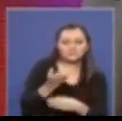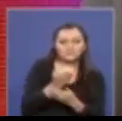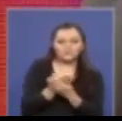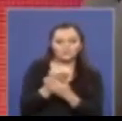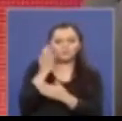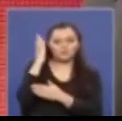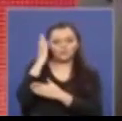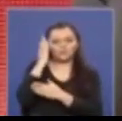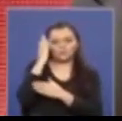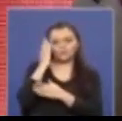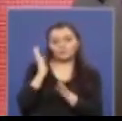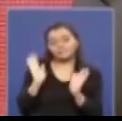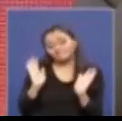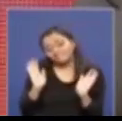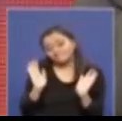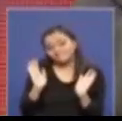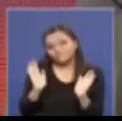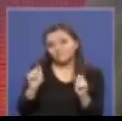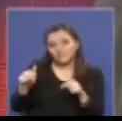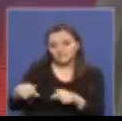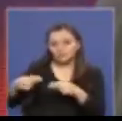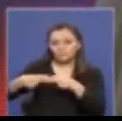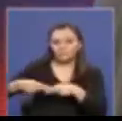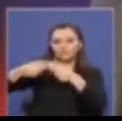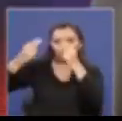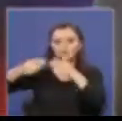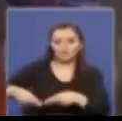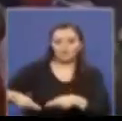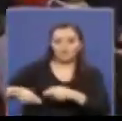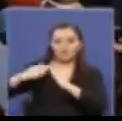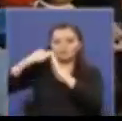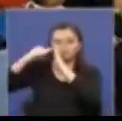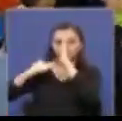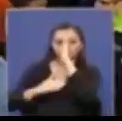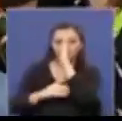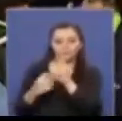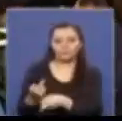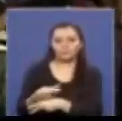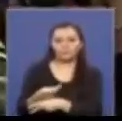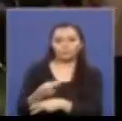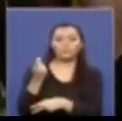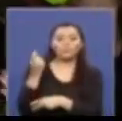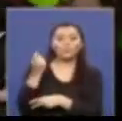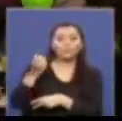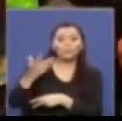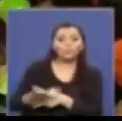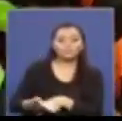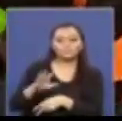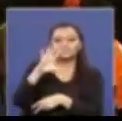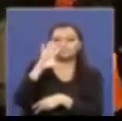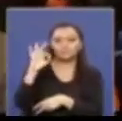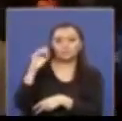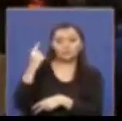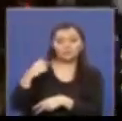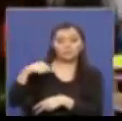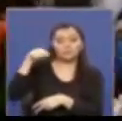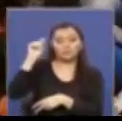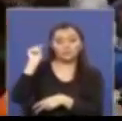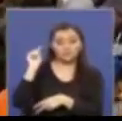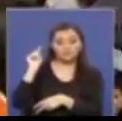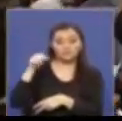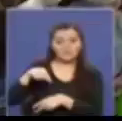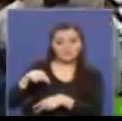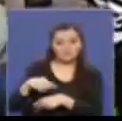Tulcán y el Carchi. Esa es la idea de la canasta transfronteriza. Eso nos cuesta más de 50 millones en importaciones, que para una economía como